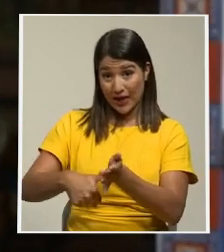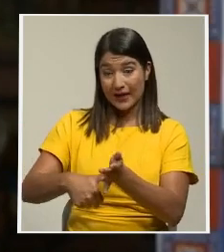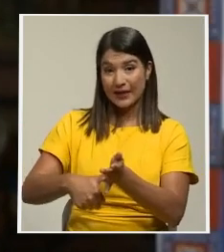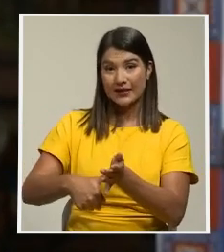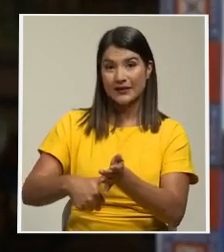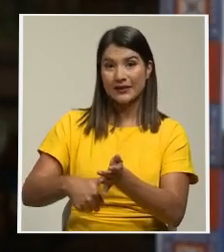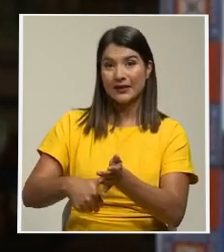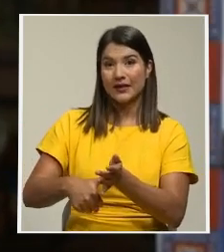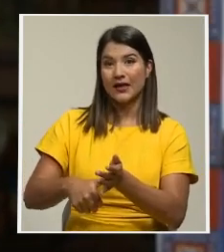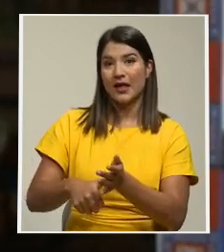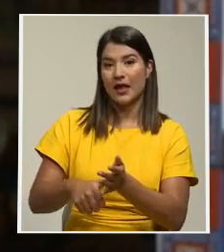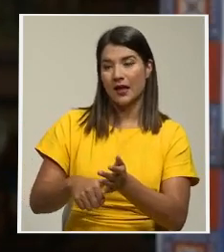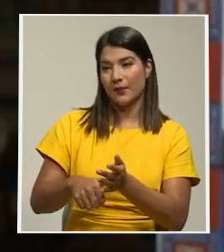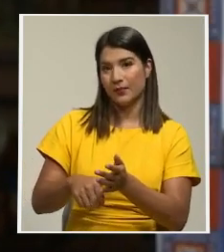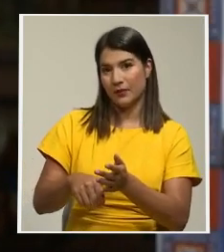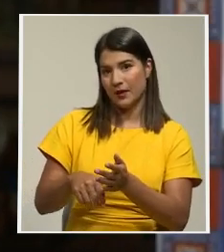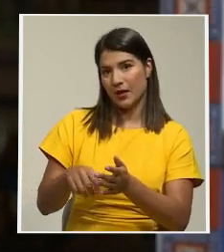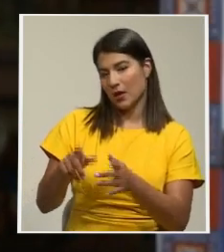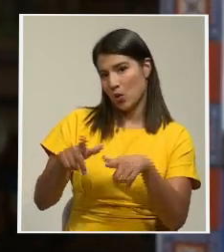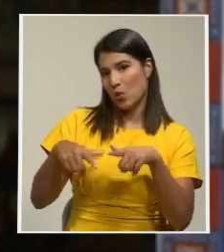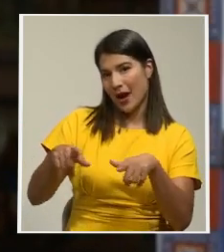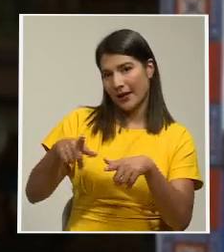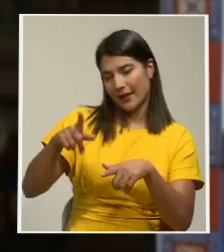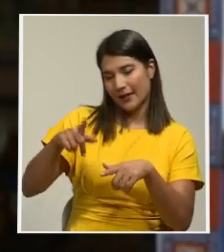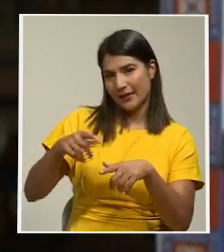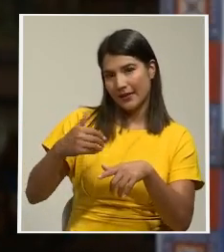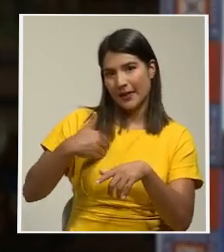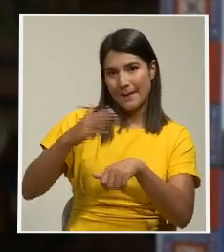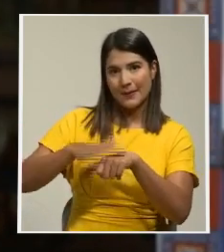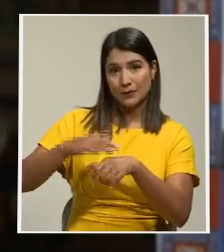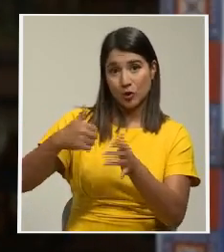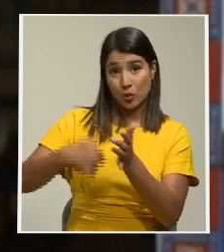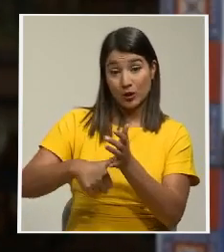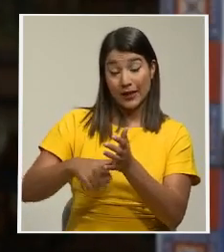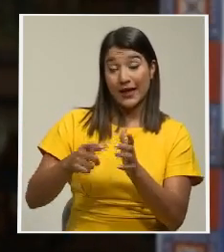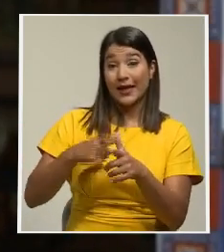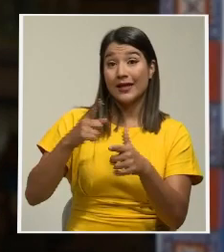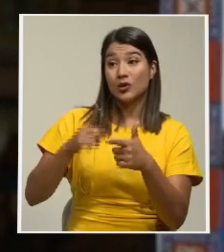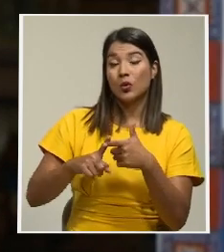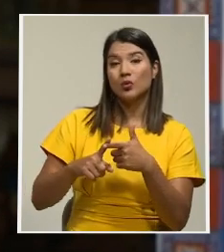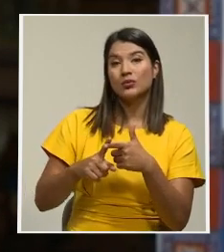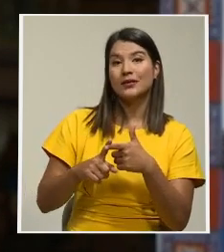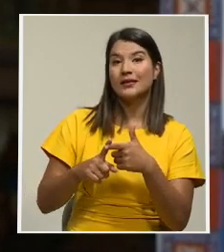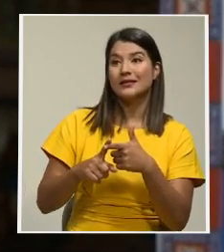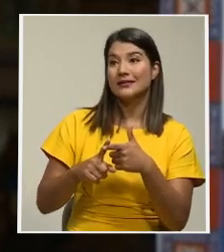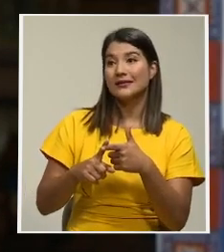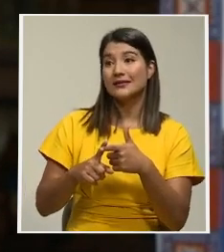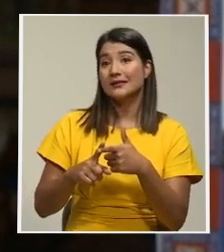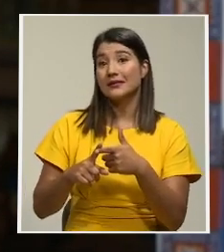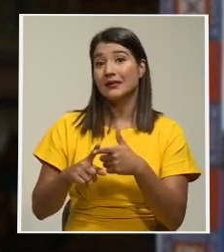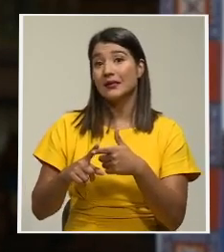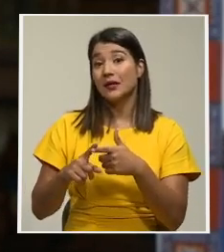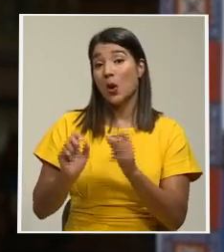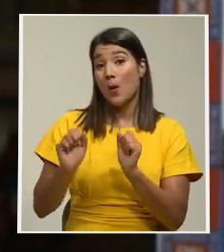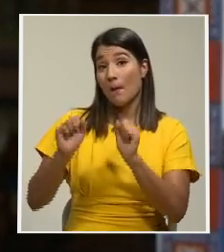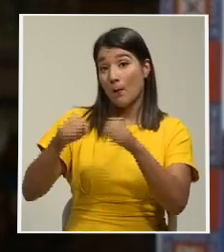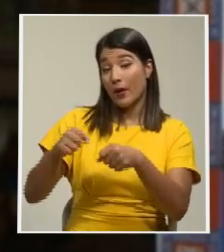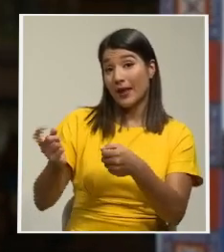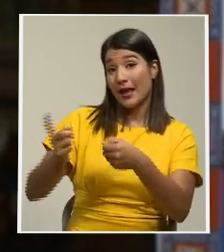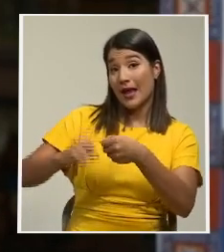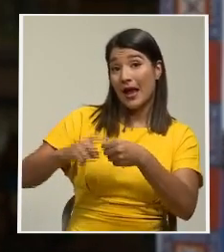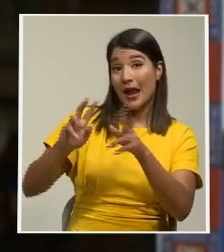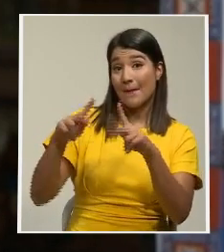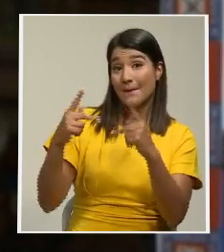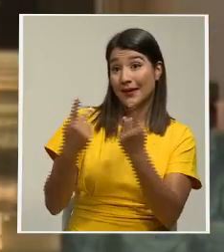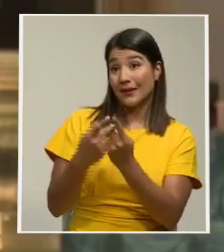inscritos, o sea, donde aparezca su cédula, y sería previa adhesión al partido en el momento en donde